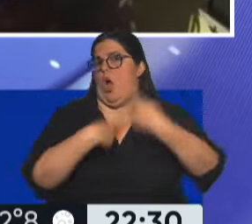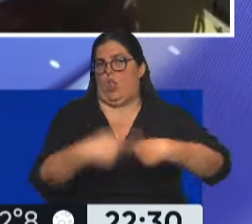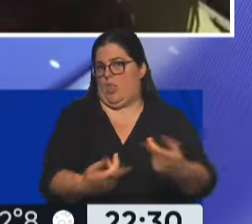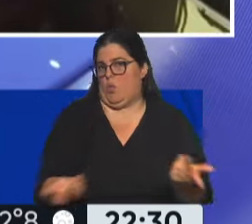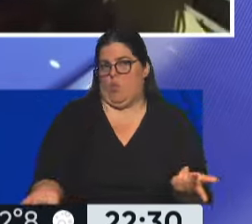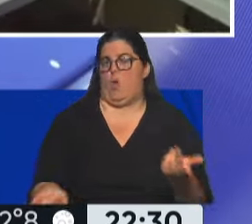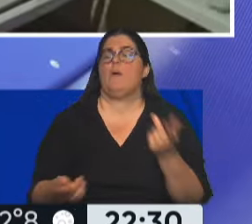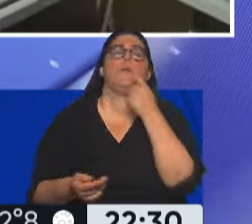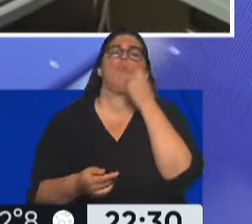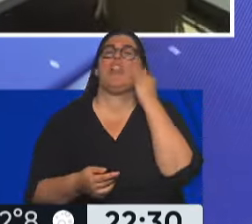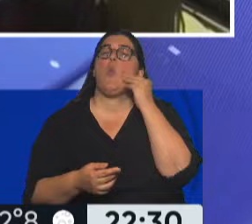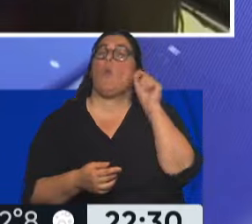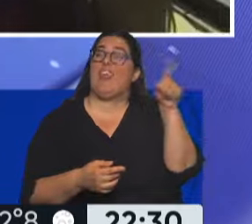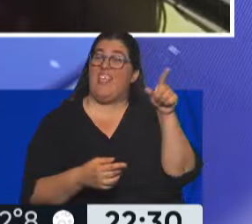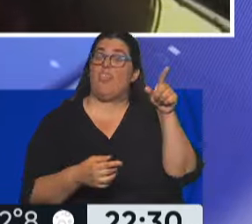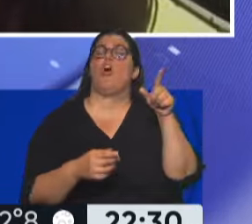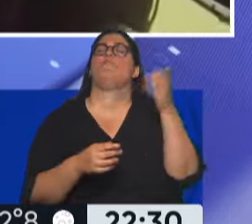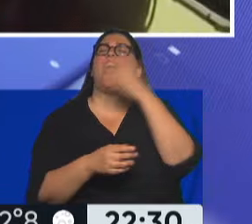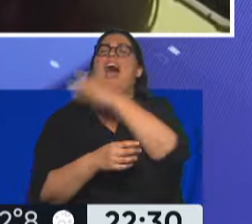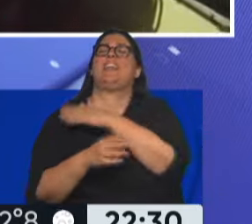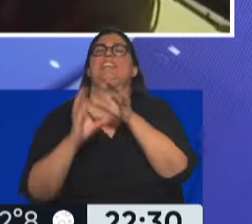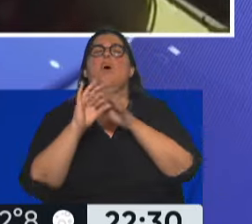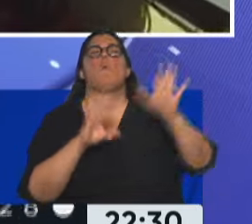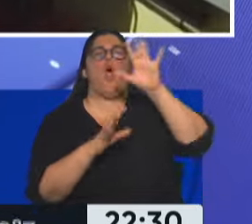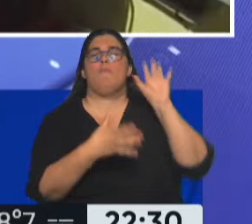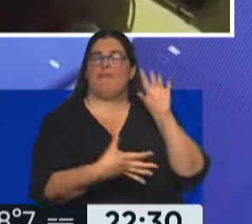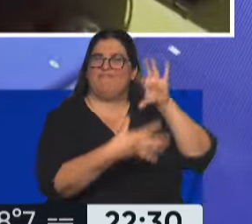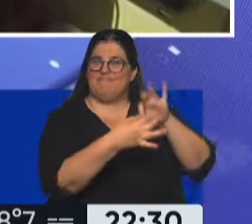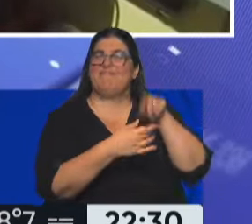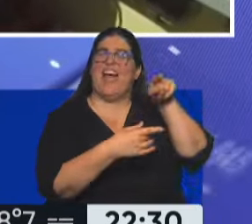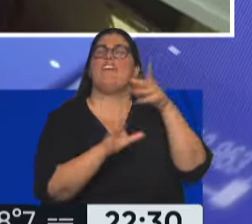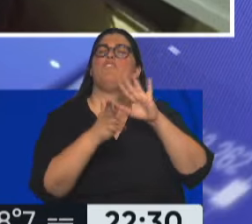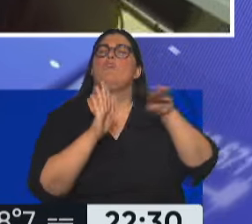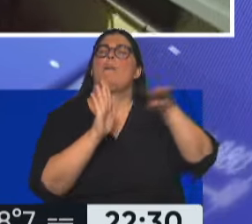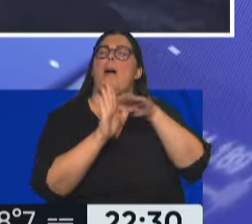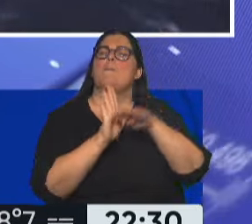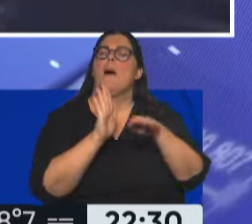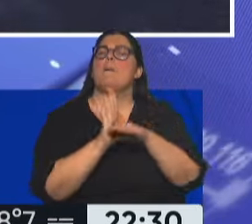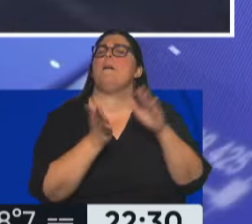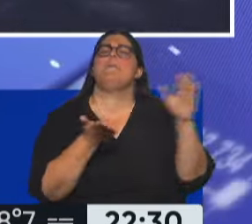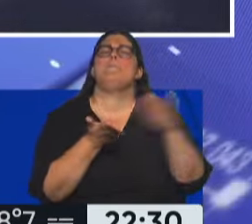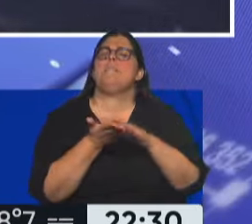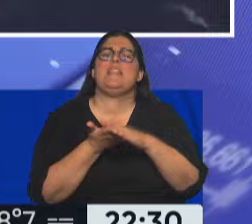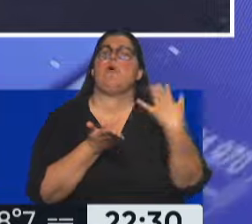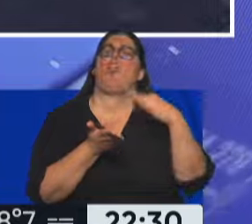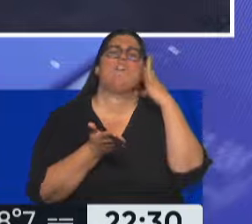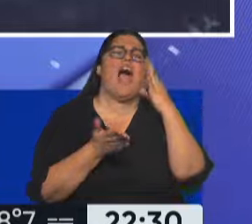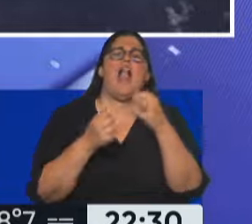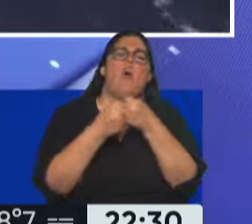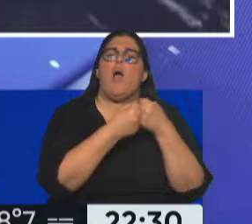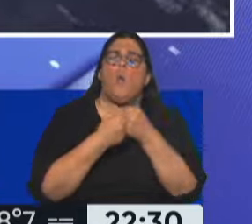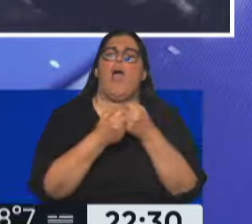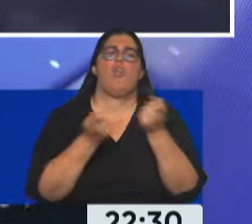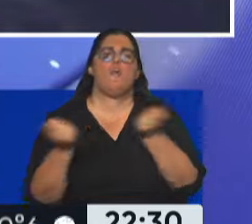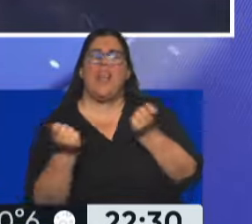Reino Unido, como la legislación europea que establecía un mínimo de contrapesos, de articulaciones, de acuerdos para administrar una situación, se